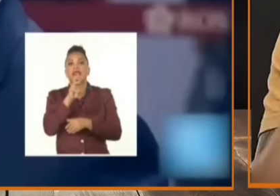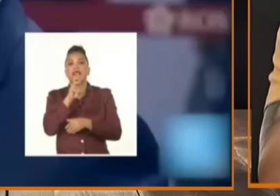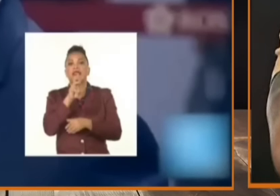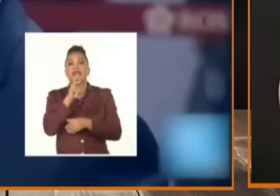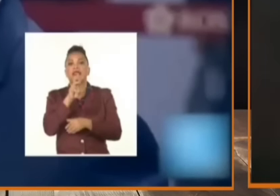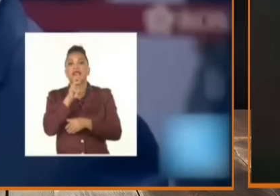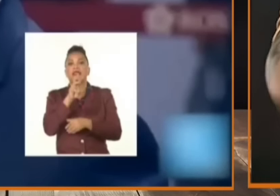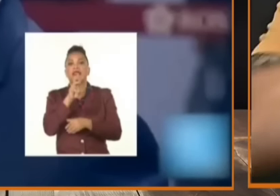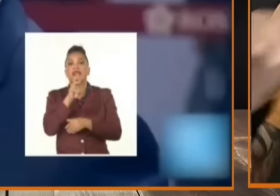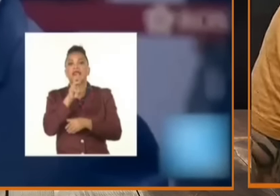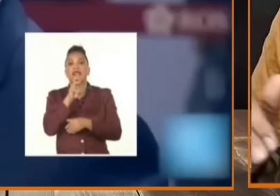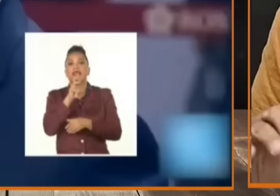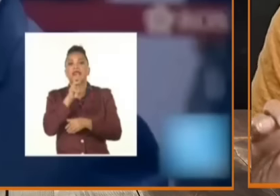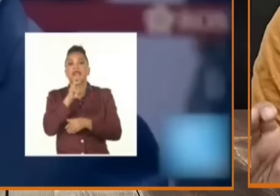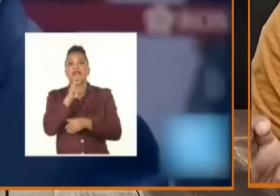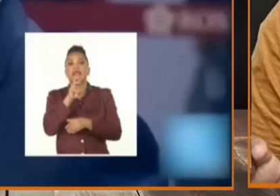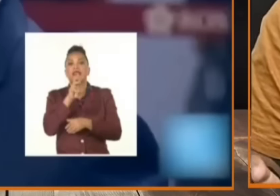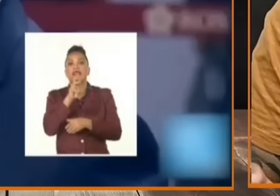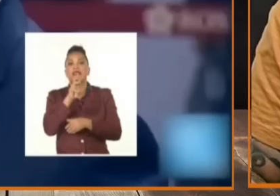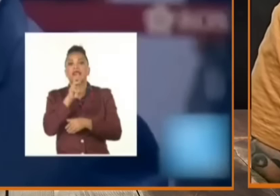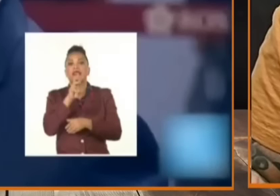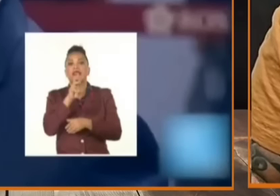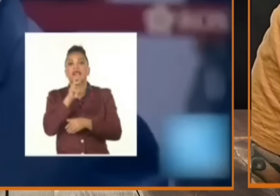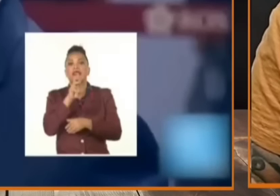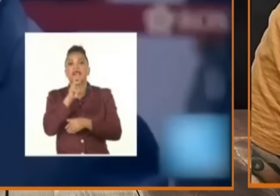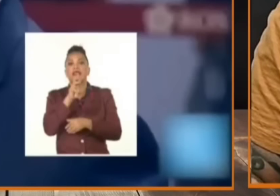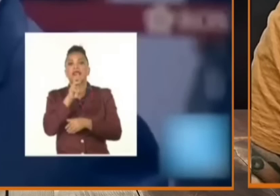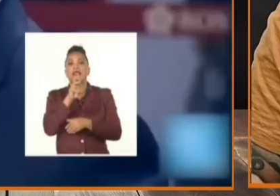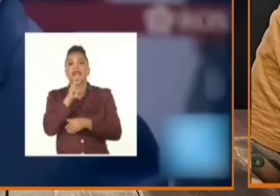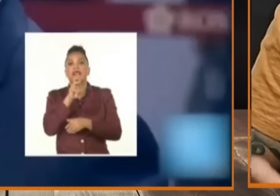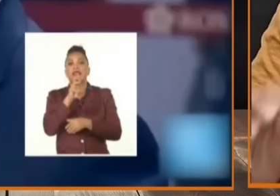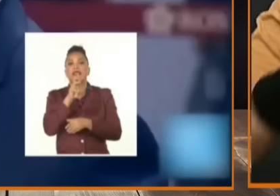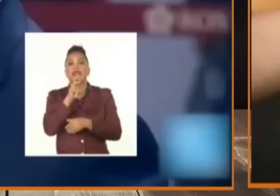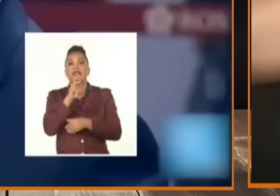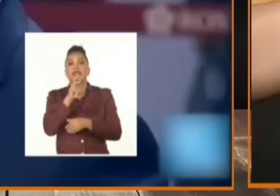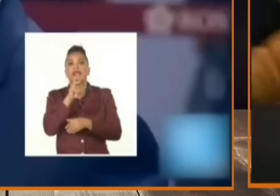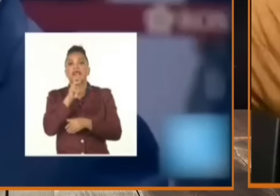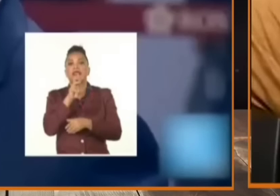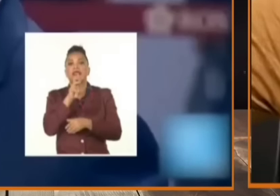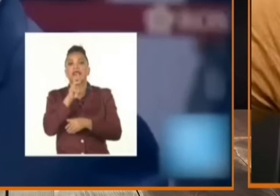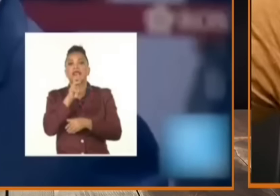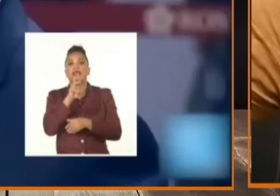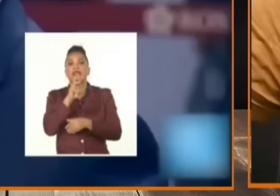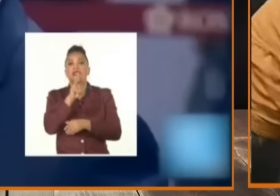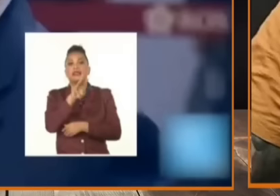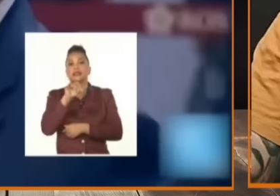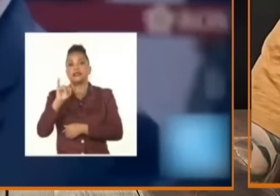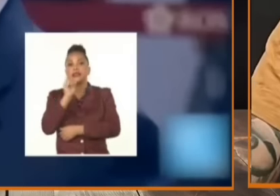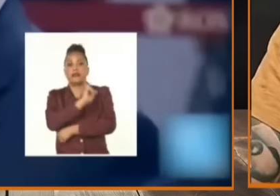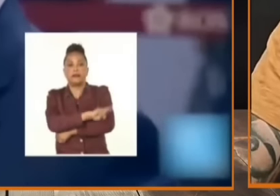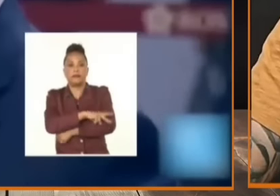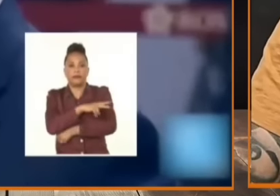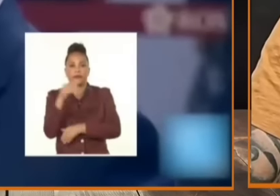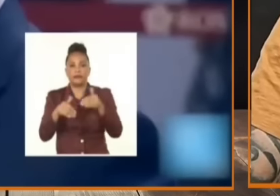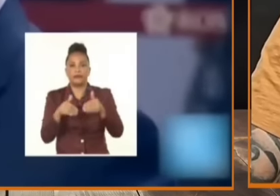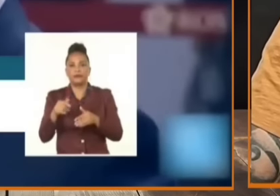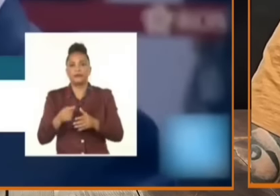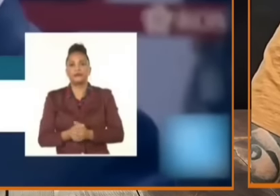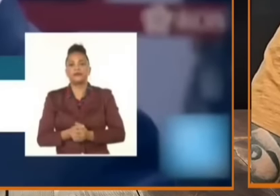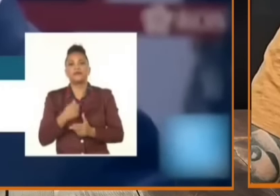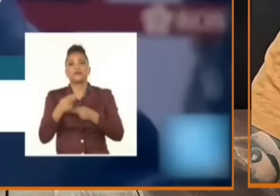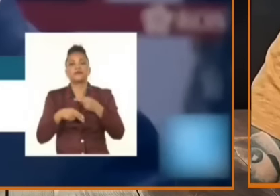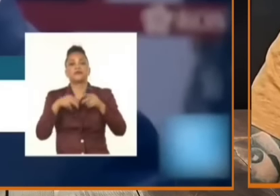anoche para que nadie me diga Bueno pero es que ellos están diciendo no no no cero referencia y sesionó bajo el